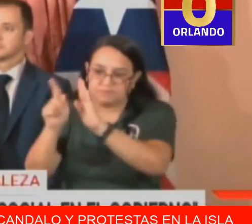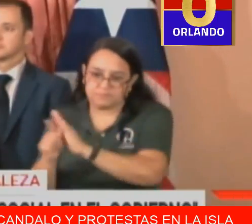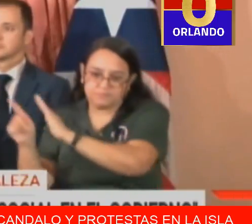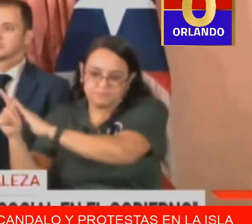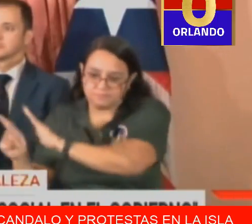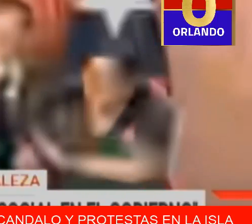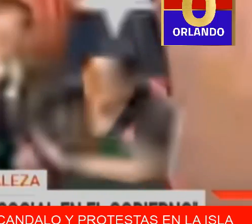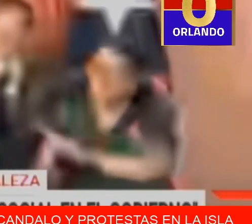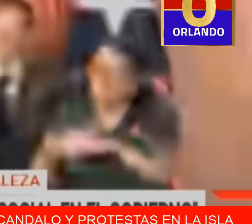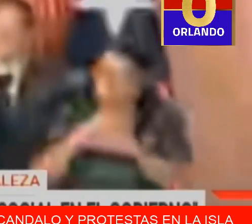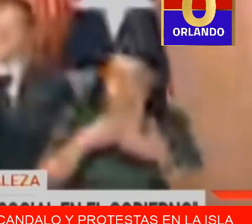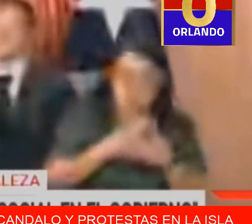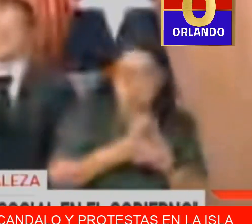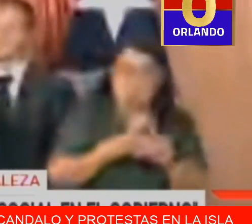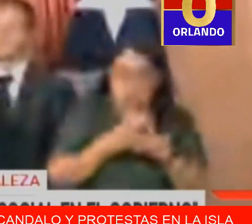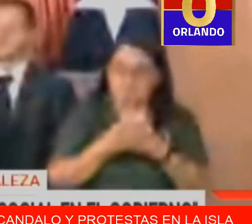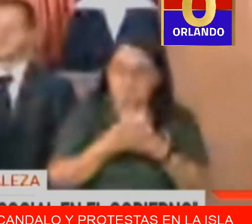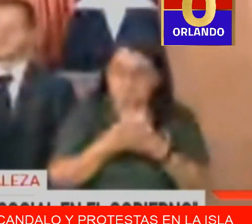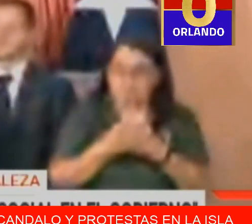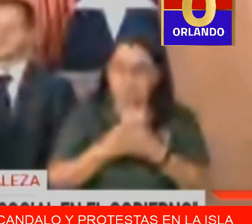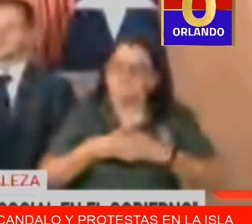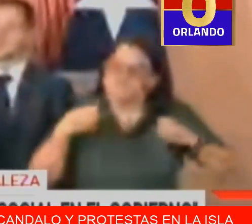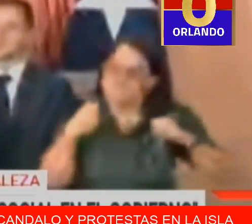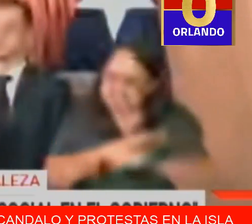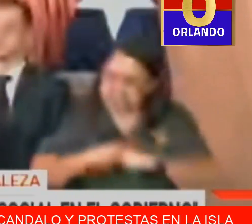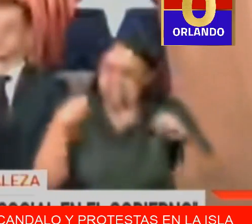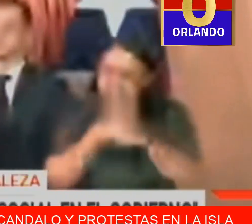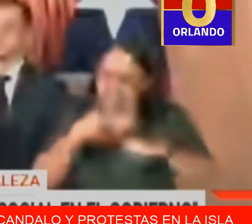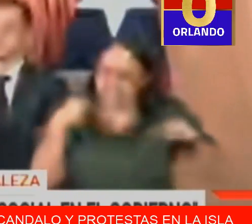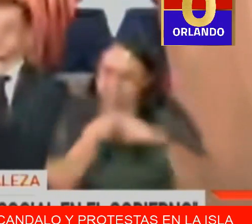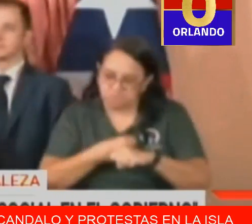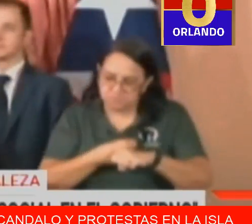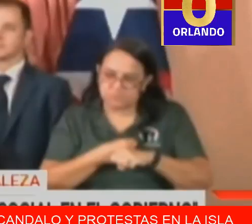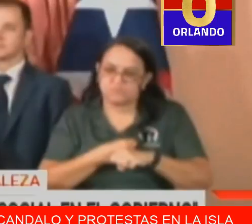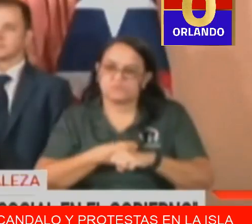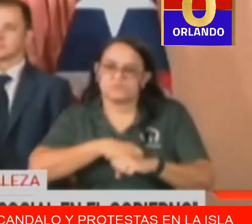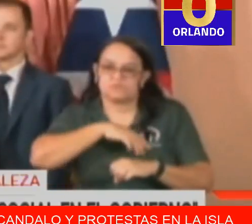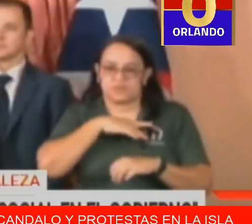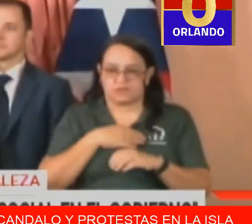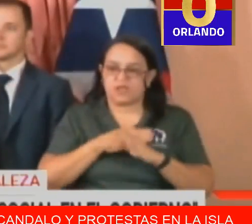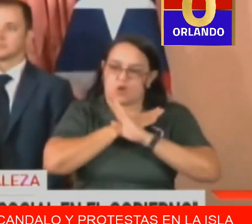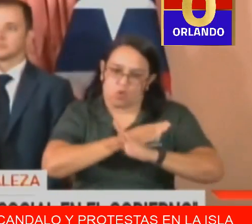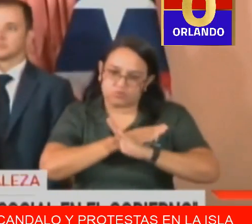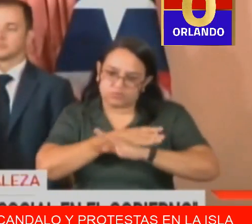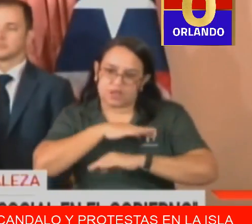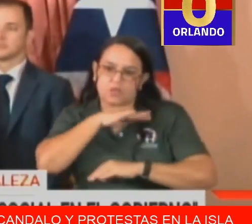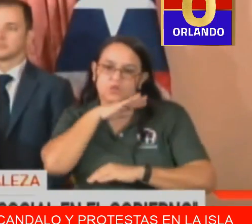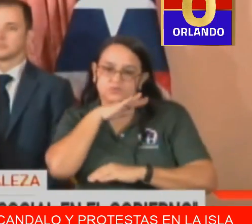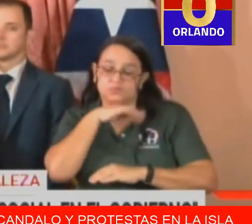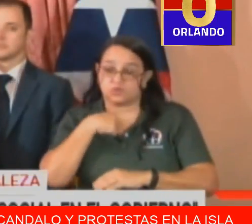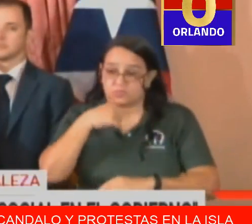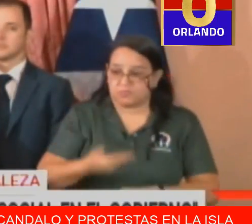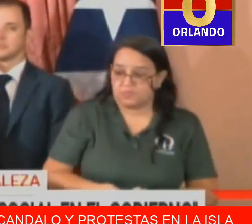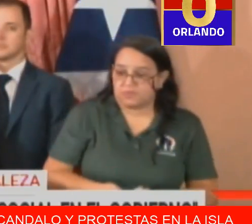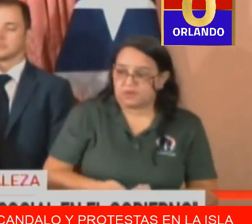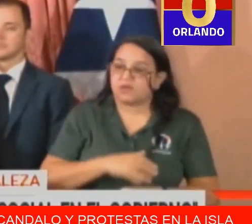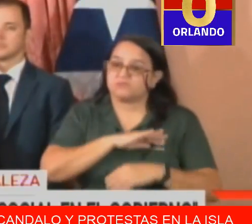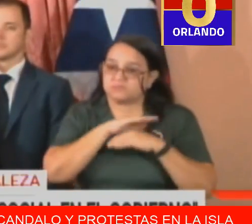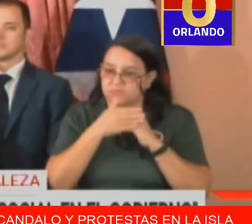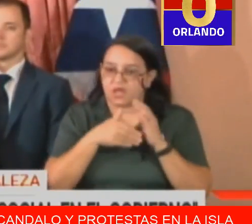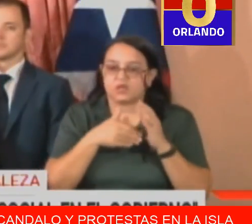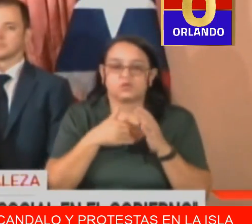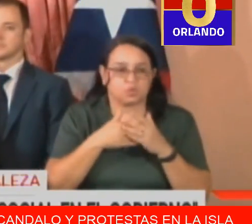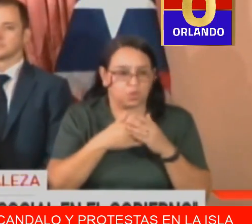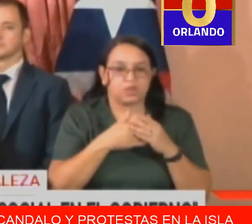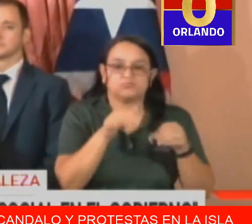esos problemas subyacentes y batallar la corrupción. Yo invitaría a todos los